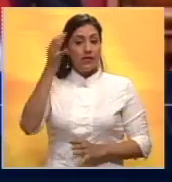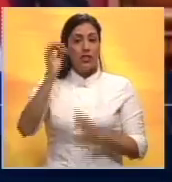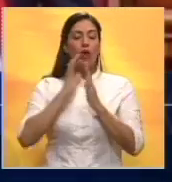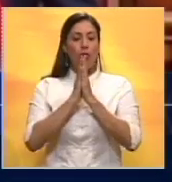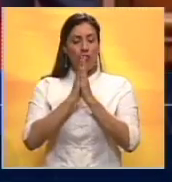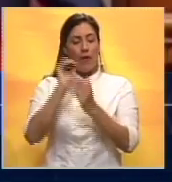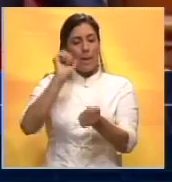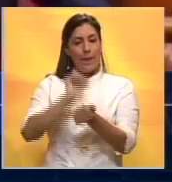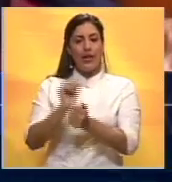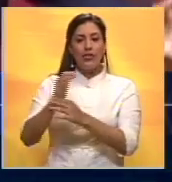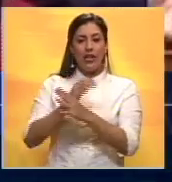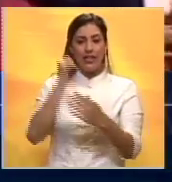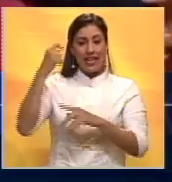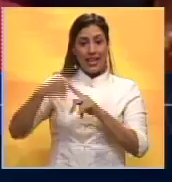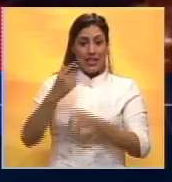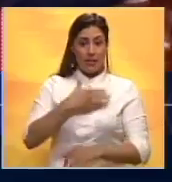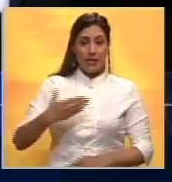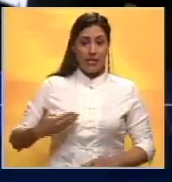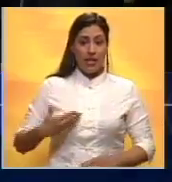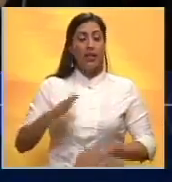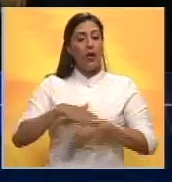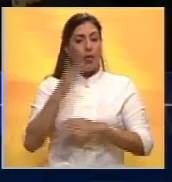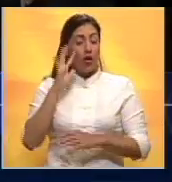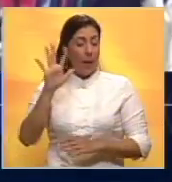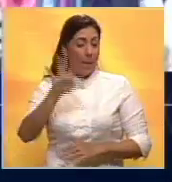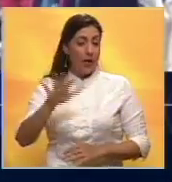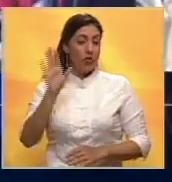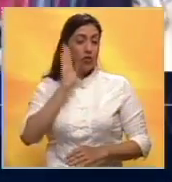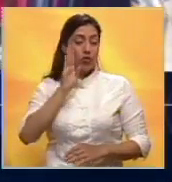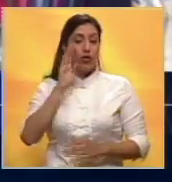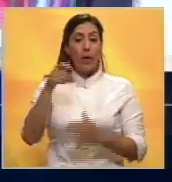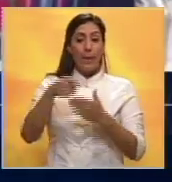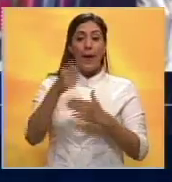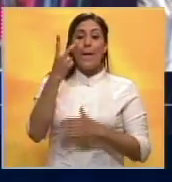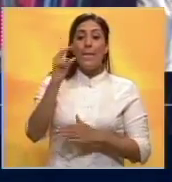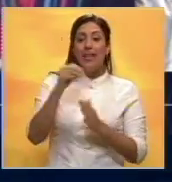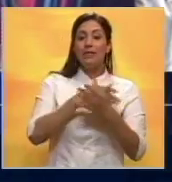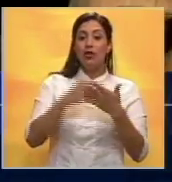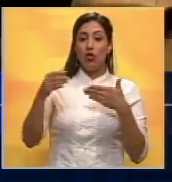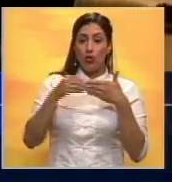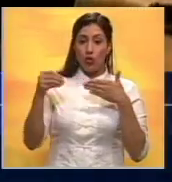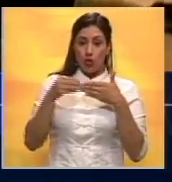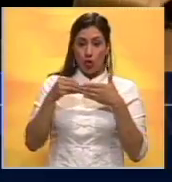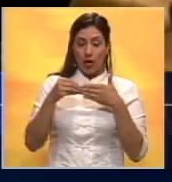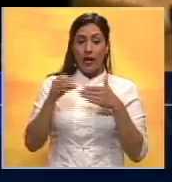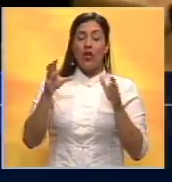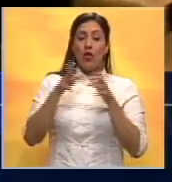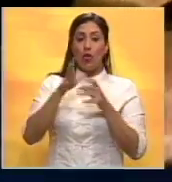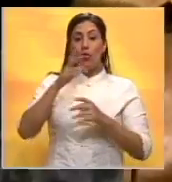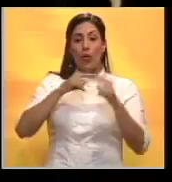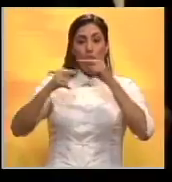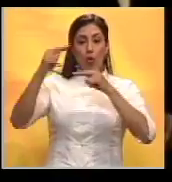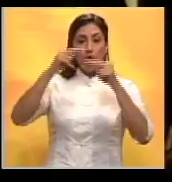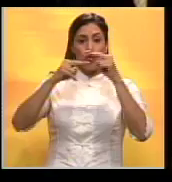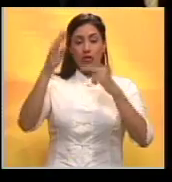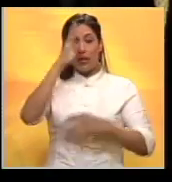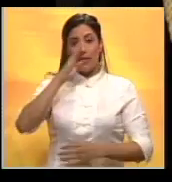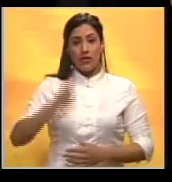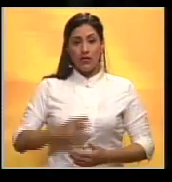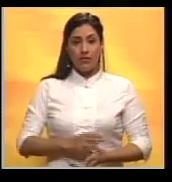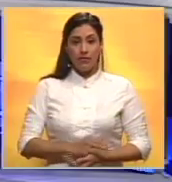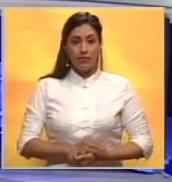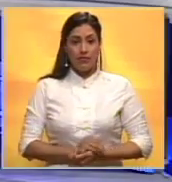pidió la detención preventiva del exmandatario tras Aparentemente recibir 20 millones de dólares de parte de la constructora